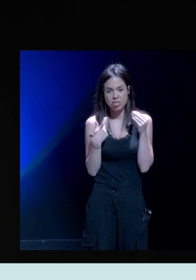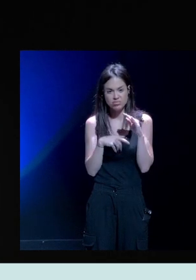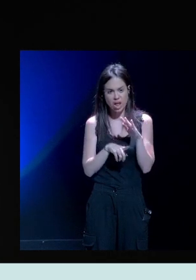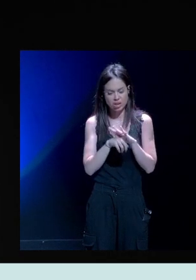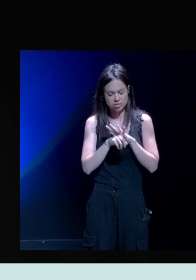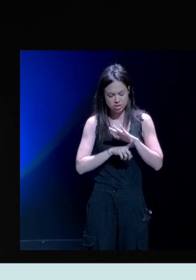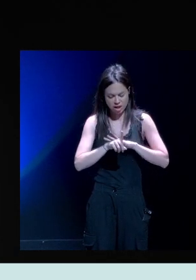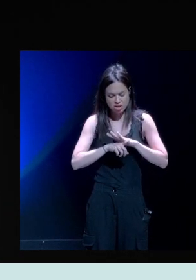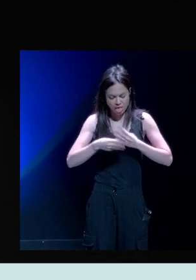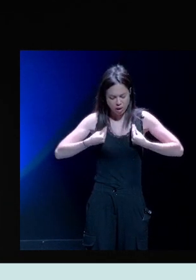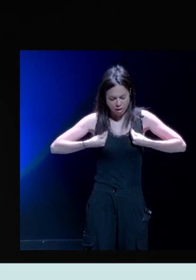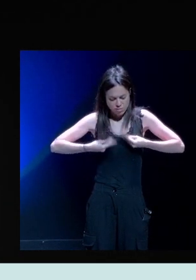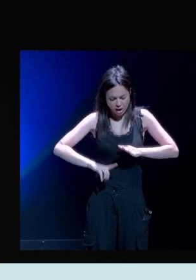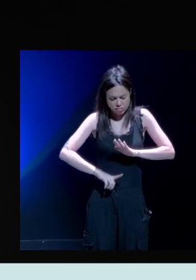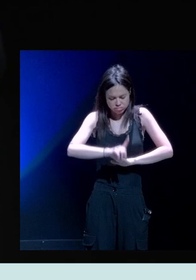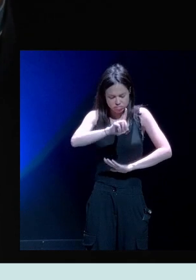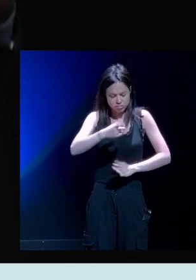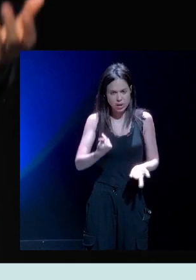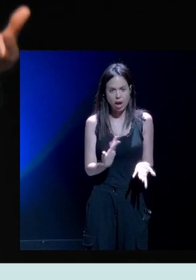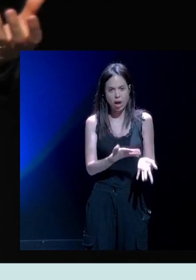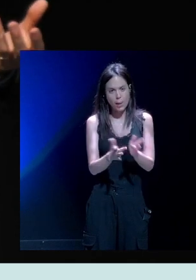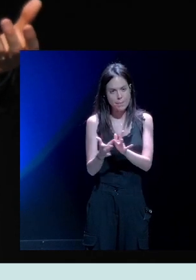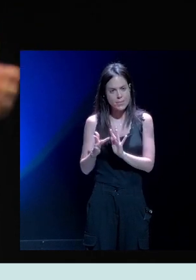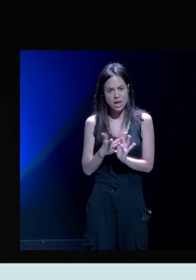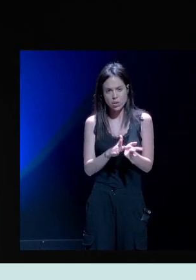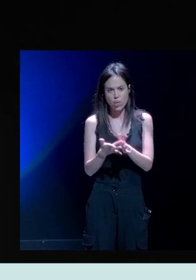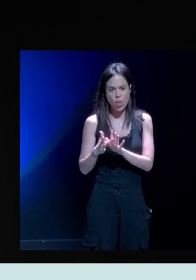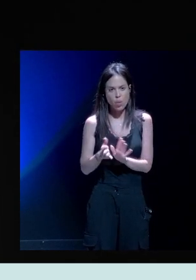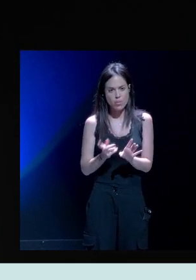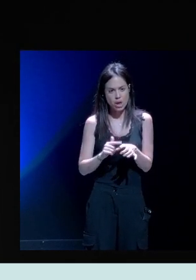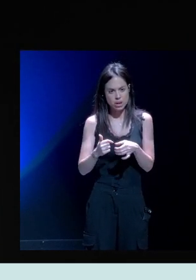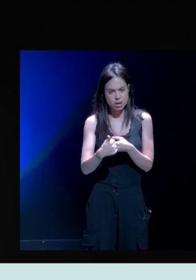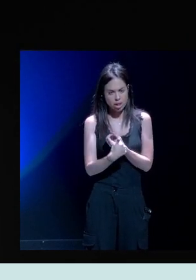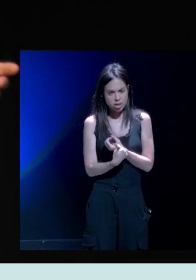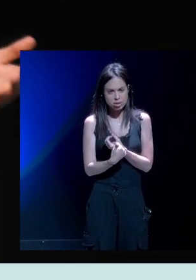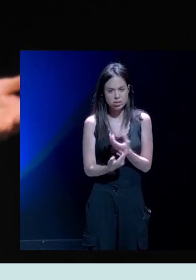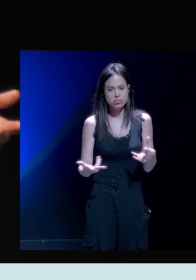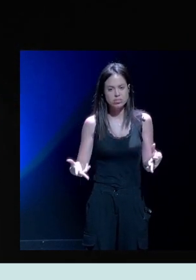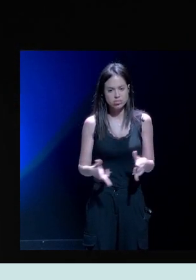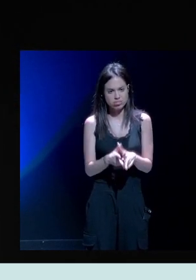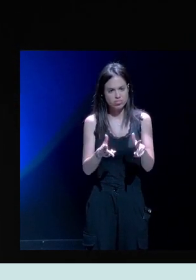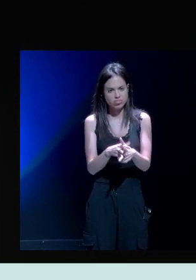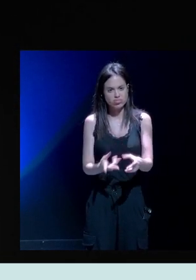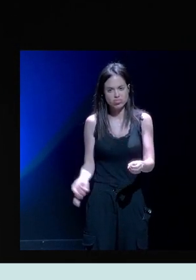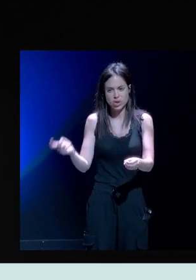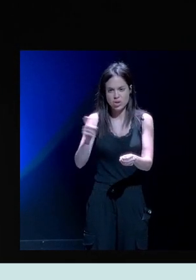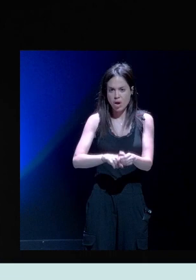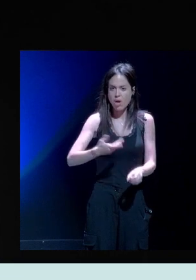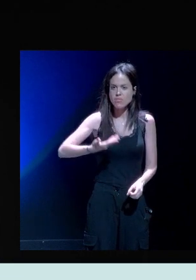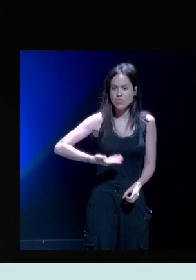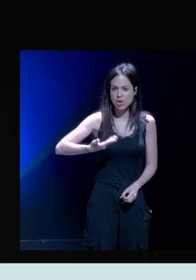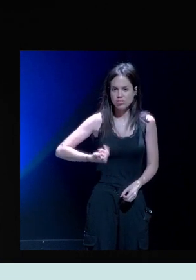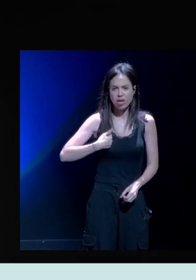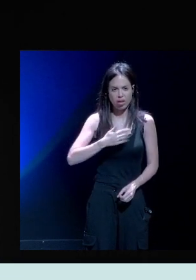desarrollarse en la vida y que el vínculo de participación orgánica en la sociedad es muy importante. Quieren desarrollarse a